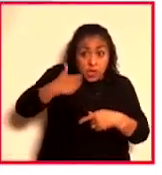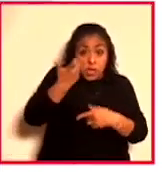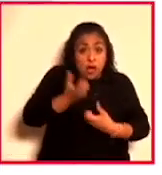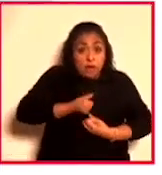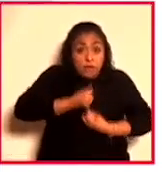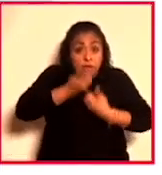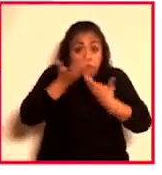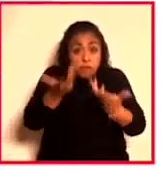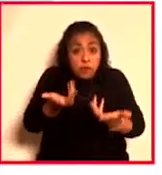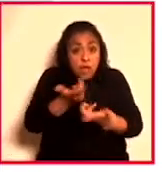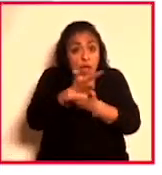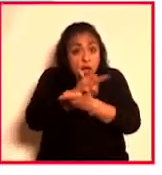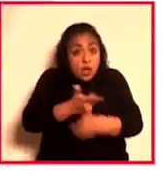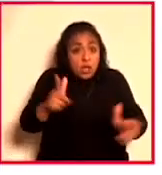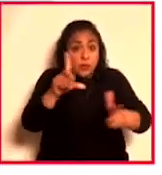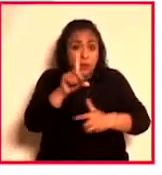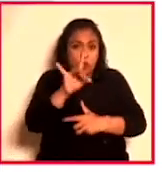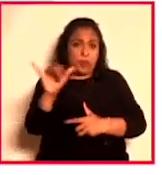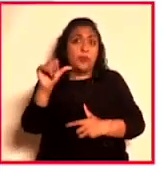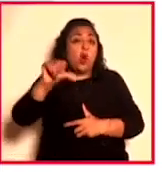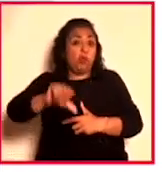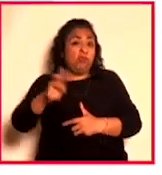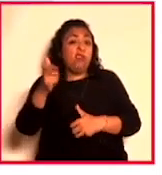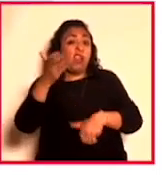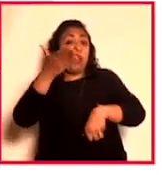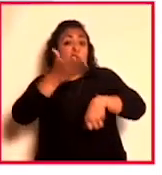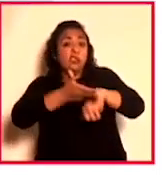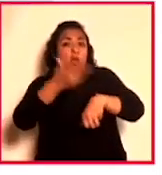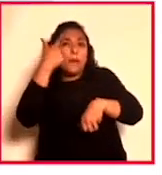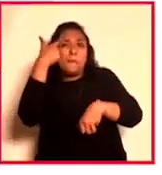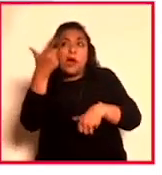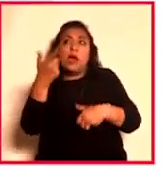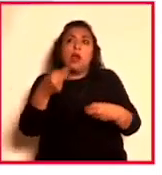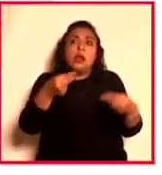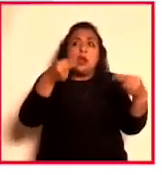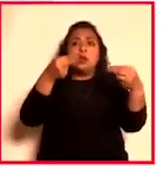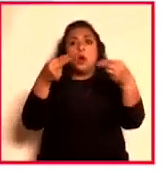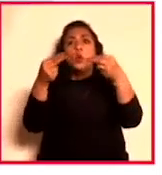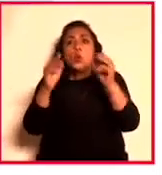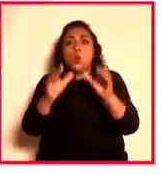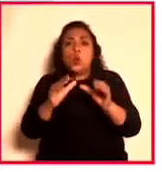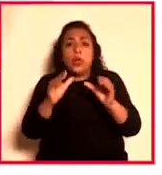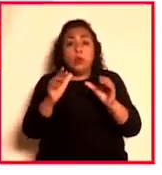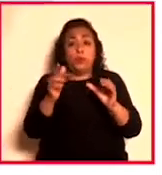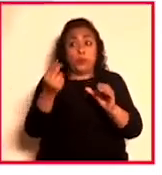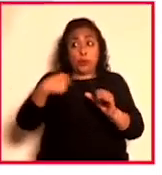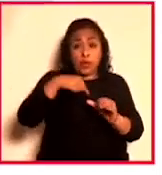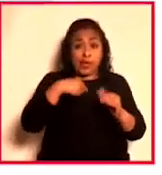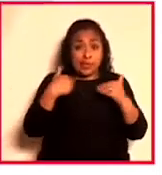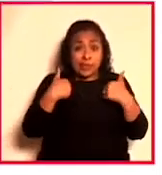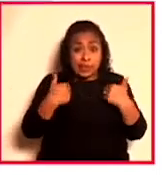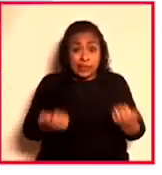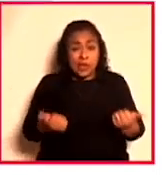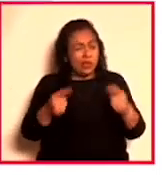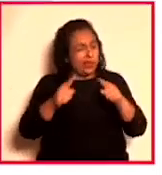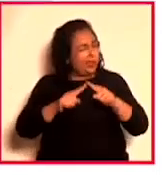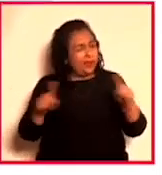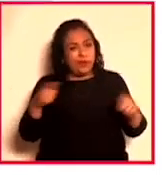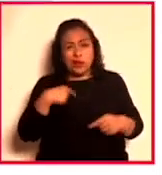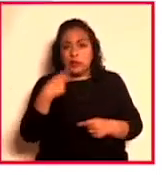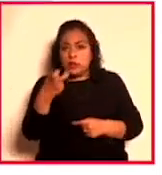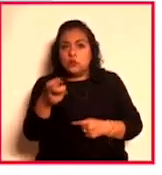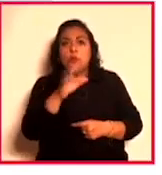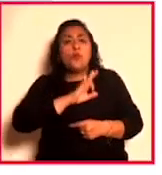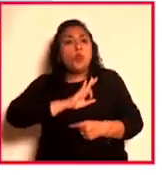dopamina? Hasta hoy lo ha hecho así, para preservar ciertos negocios. Cuando entendamos que las cosas son distintas, podremos